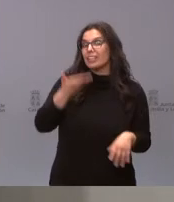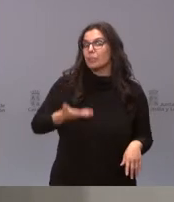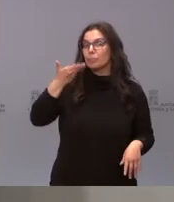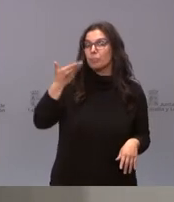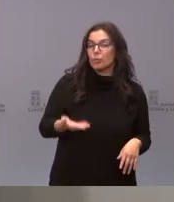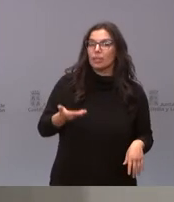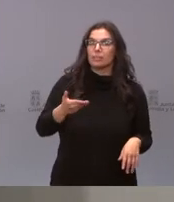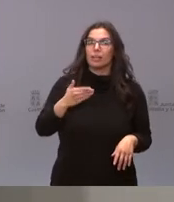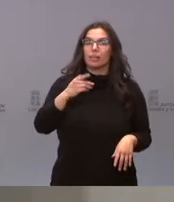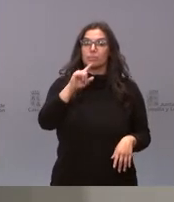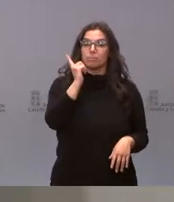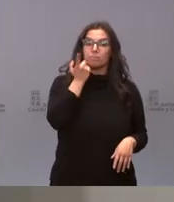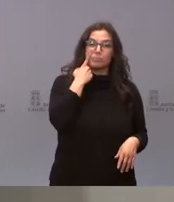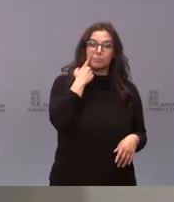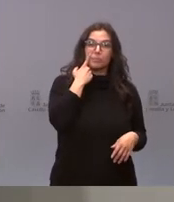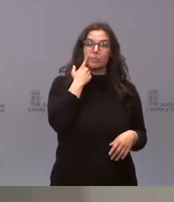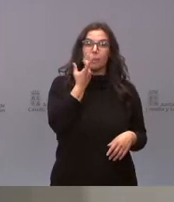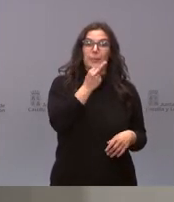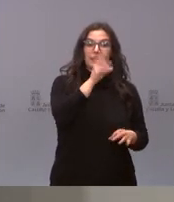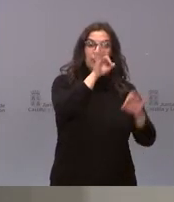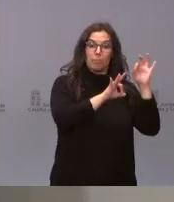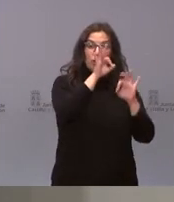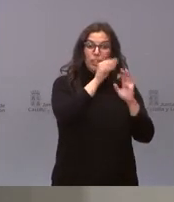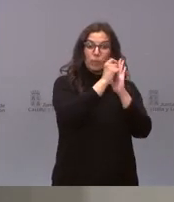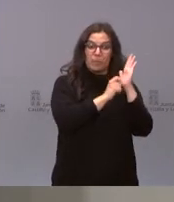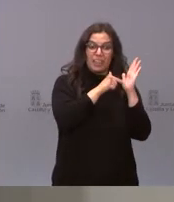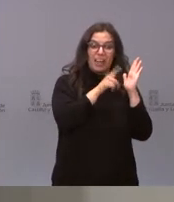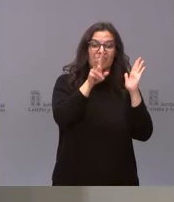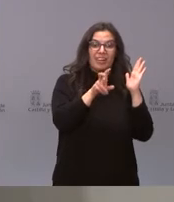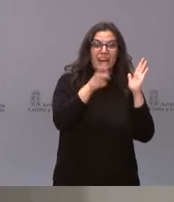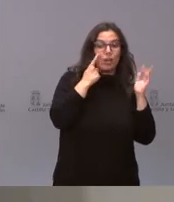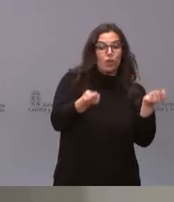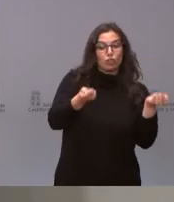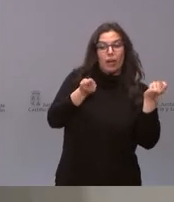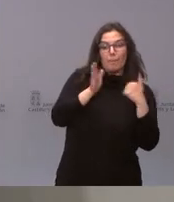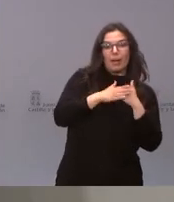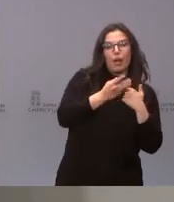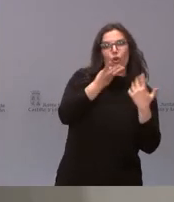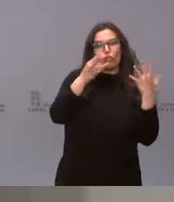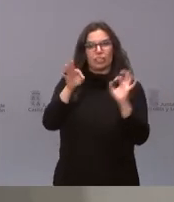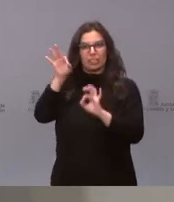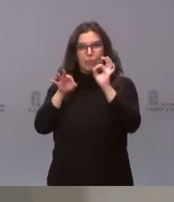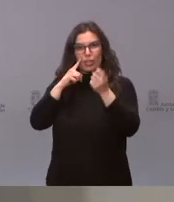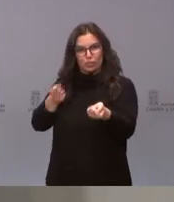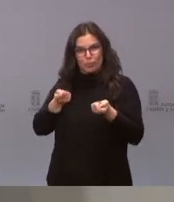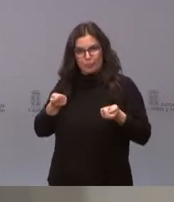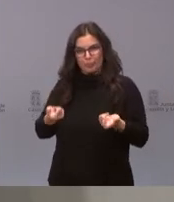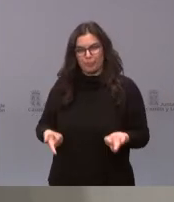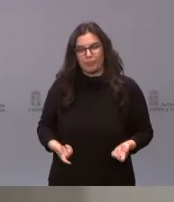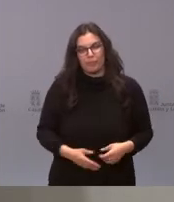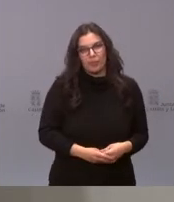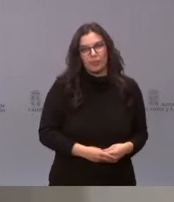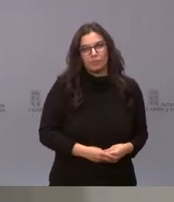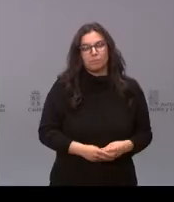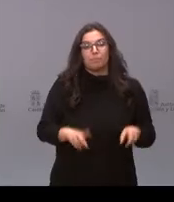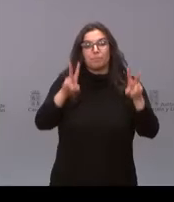detectar un 20 por ciento de medidas que fuera capaz de controlar el 80 por ciento de la infección en relación